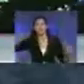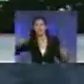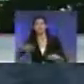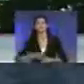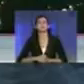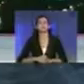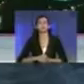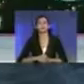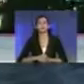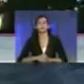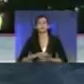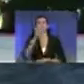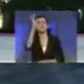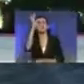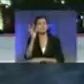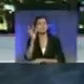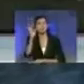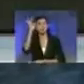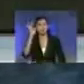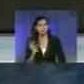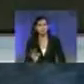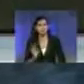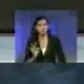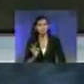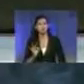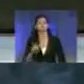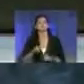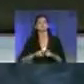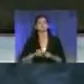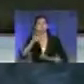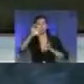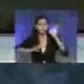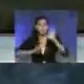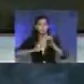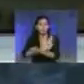física comparativa, avalúos